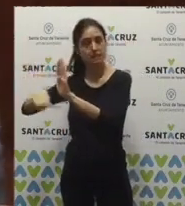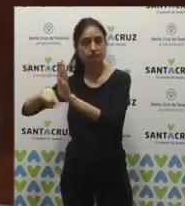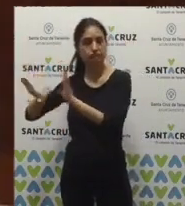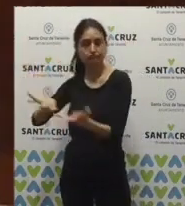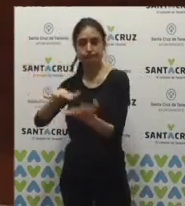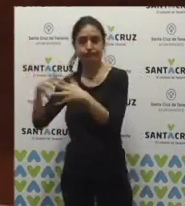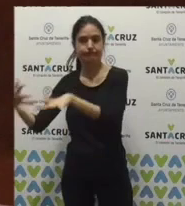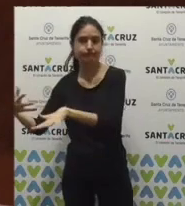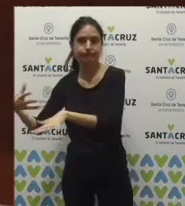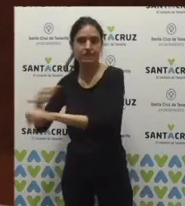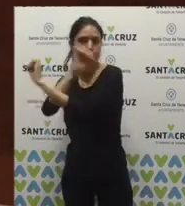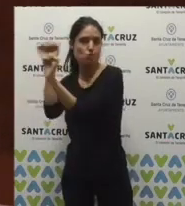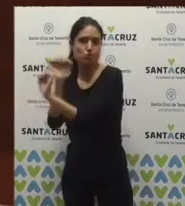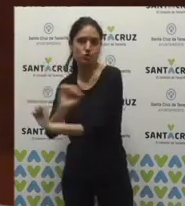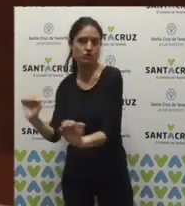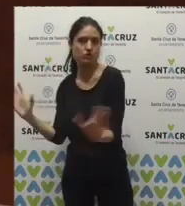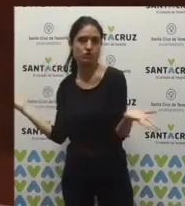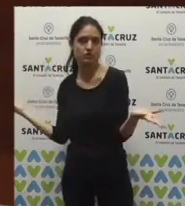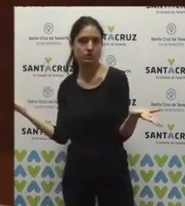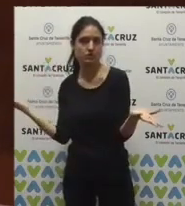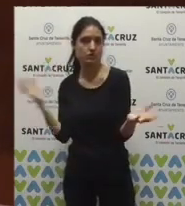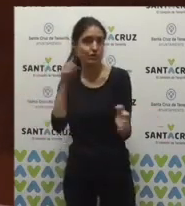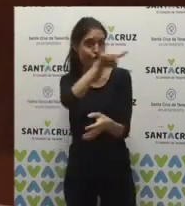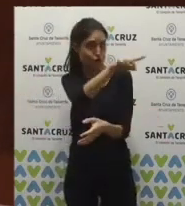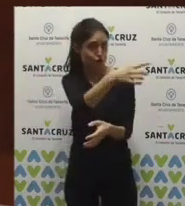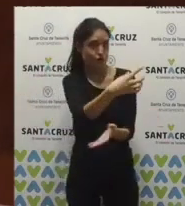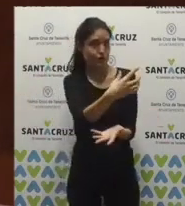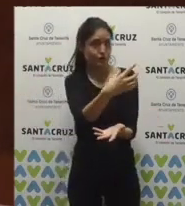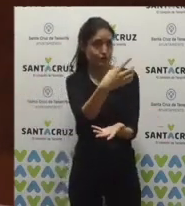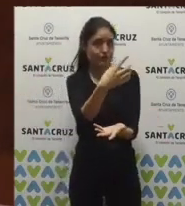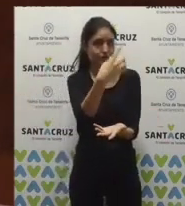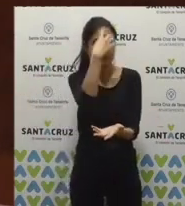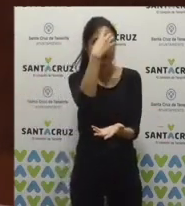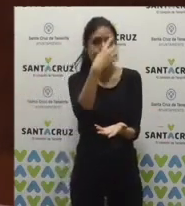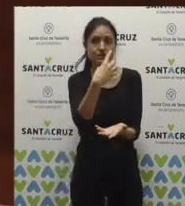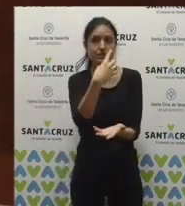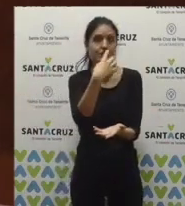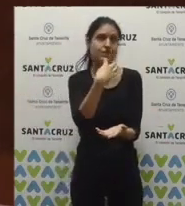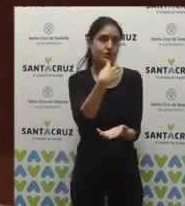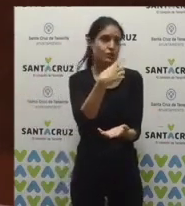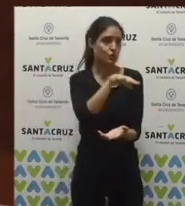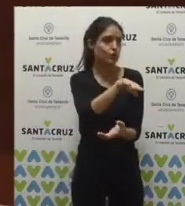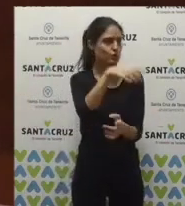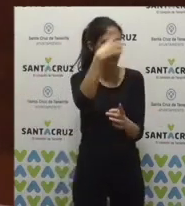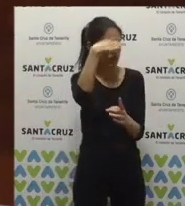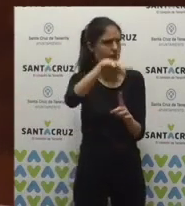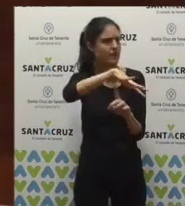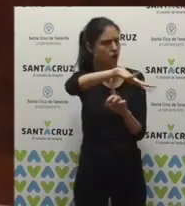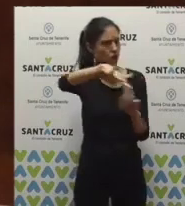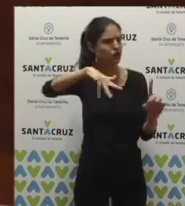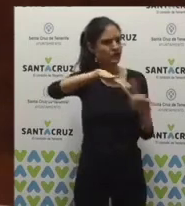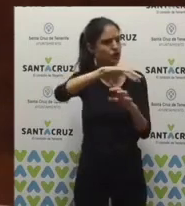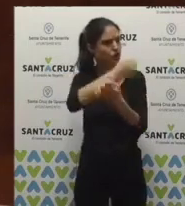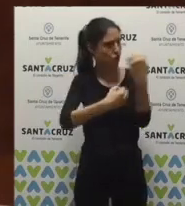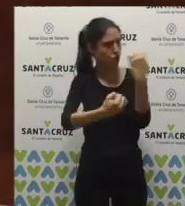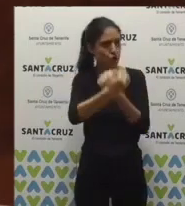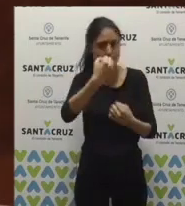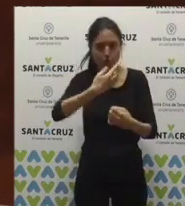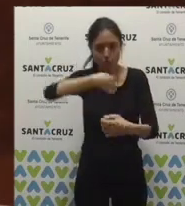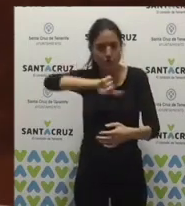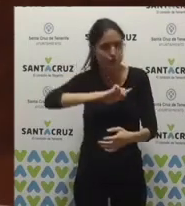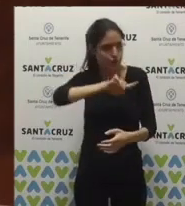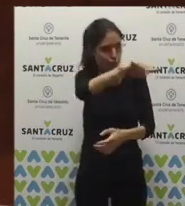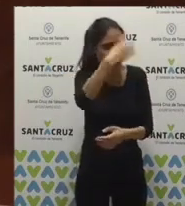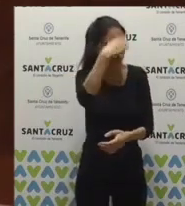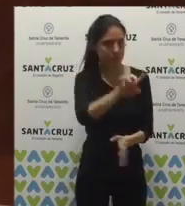y que usted mismo además no puede deducir que desconoce el contexto económico en el que nos estamos moviendo si